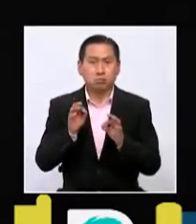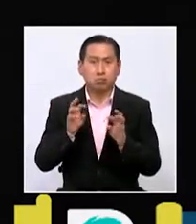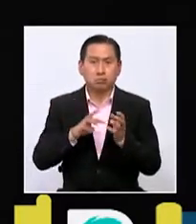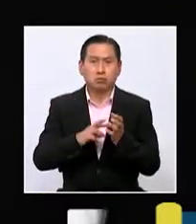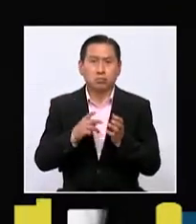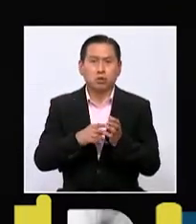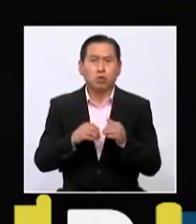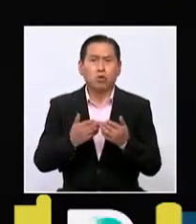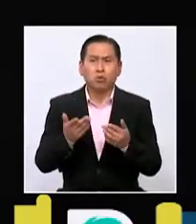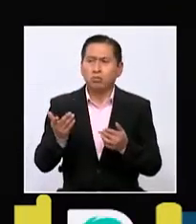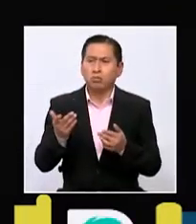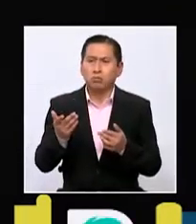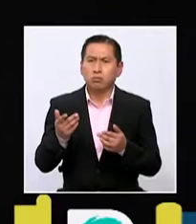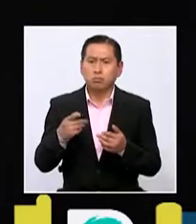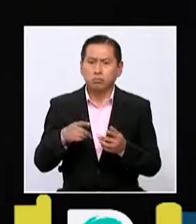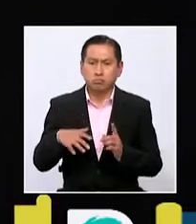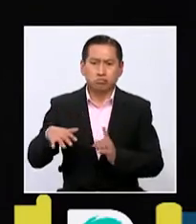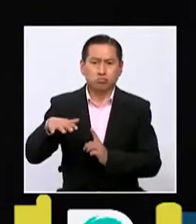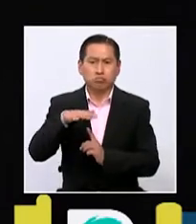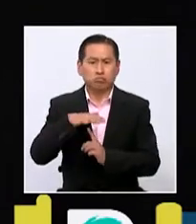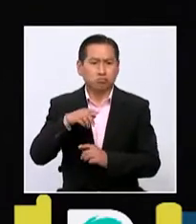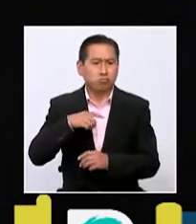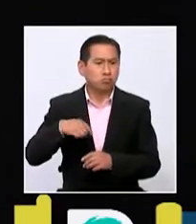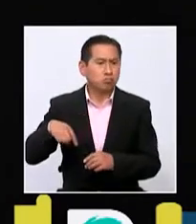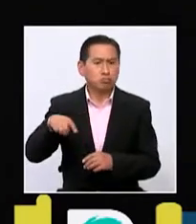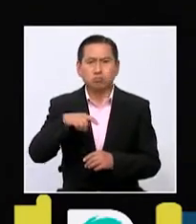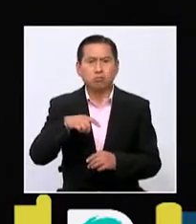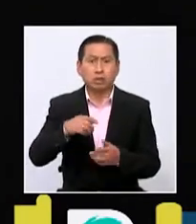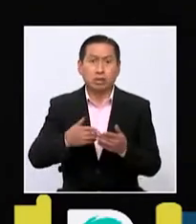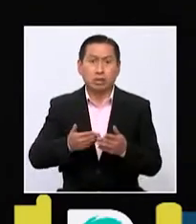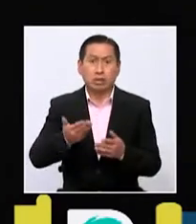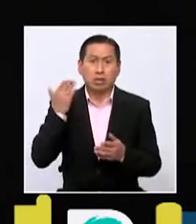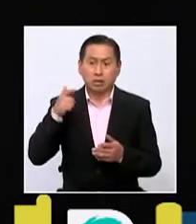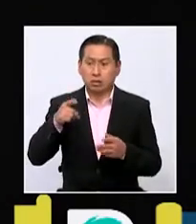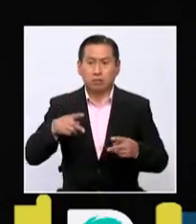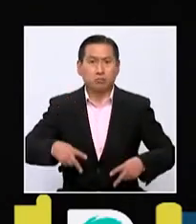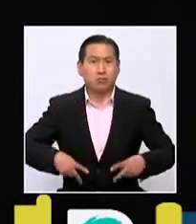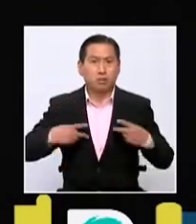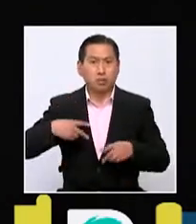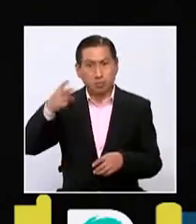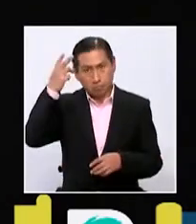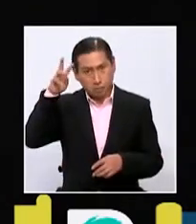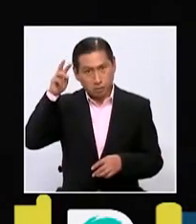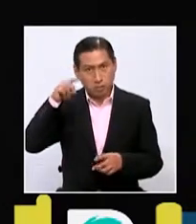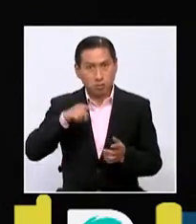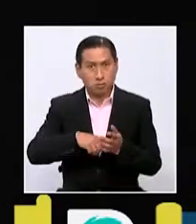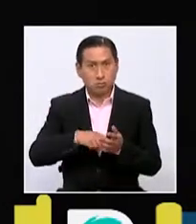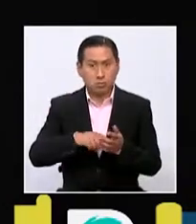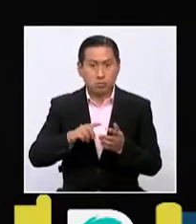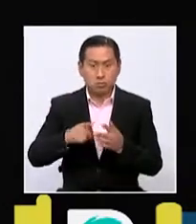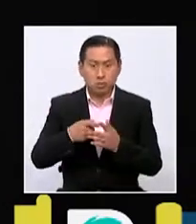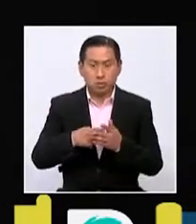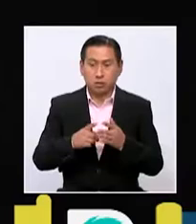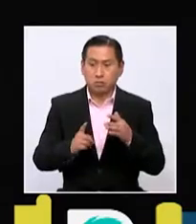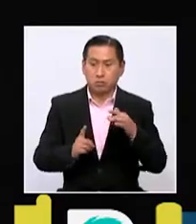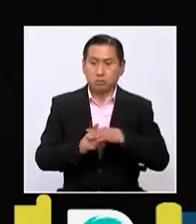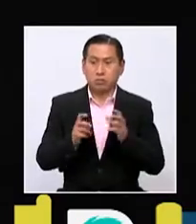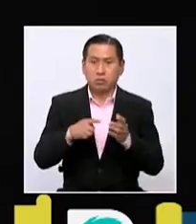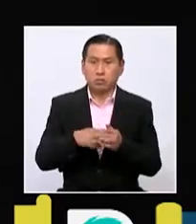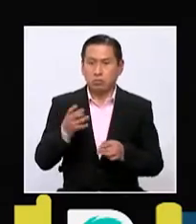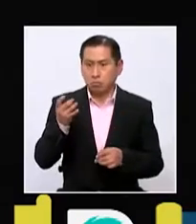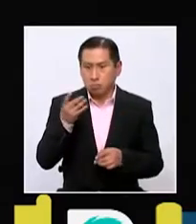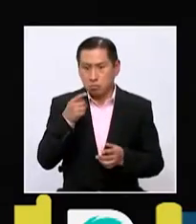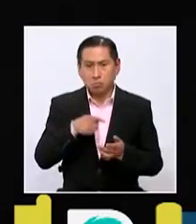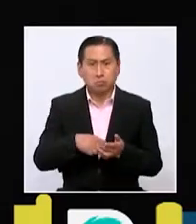espejo de una situación que en ese momento vivía México, y que empezaba a nacer y a florecer, como el tema del